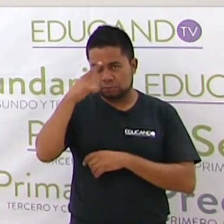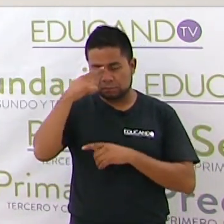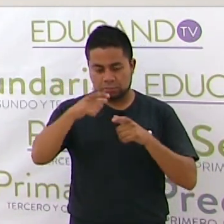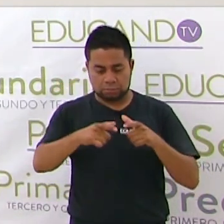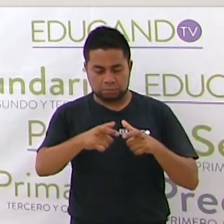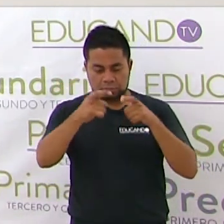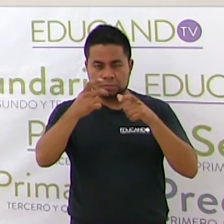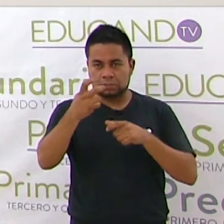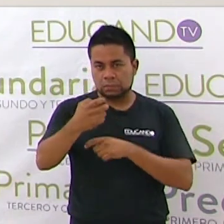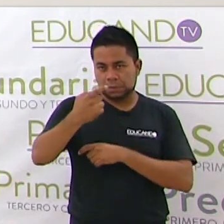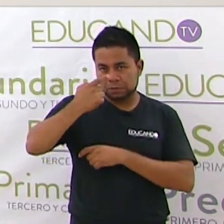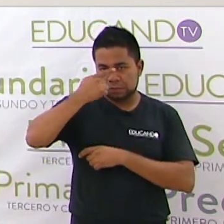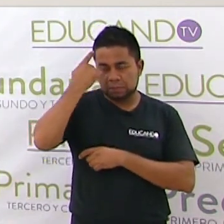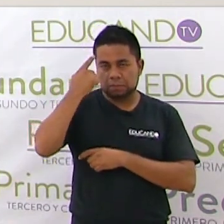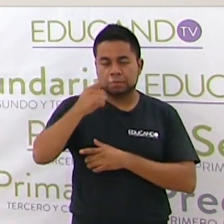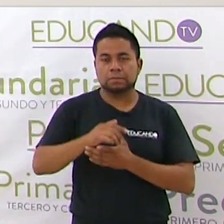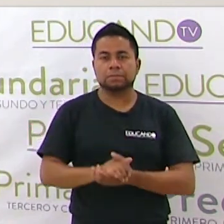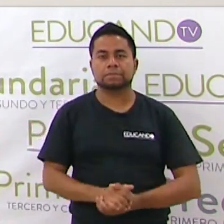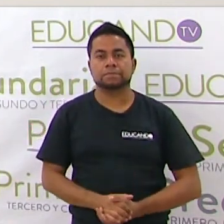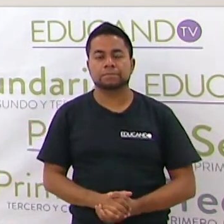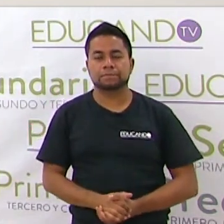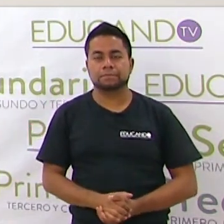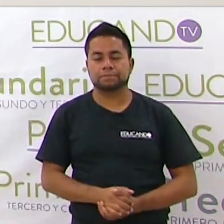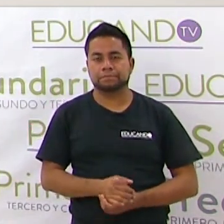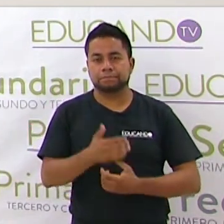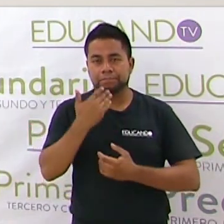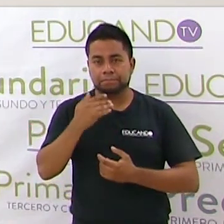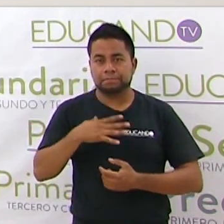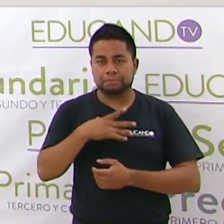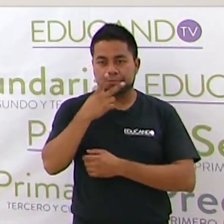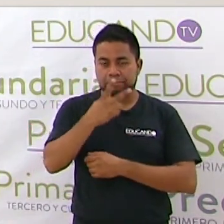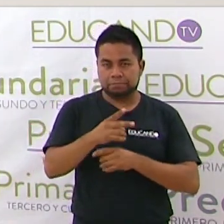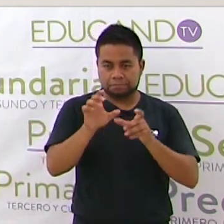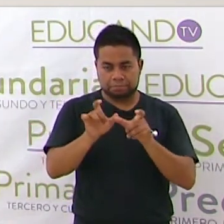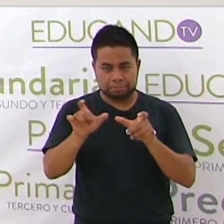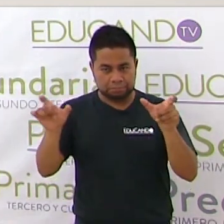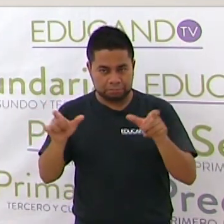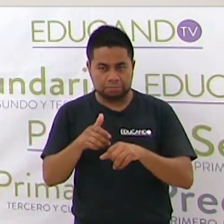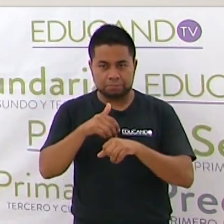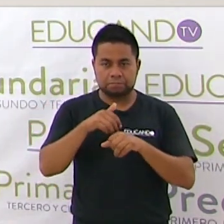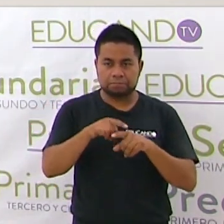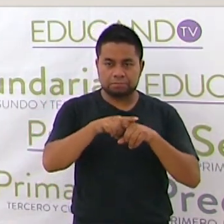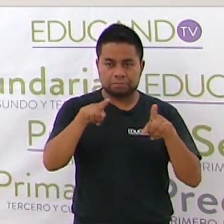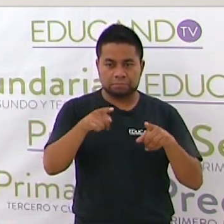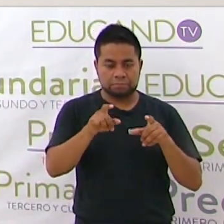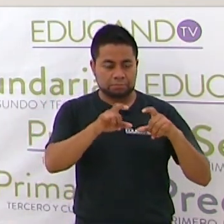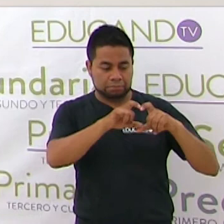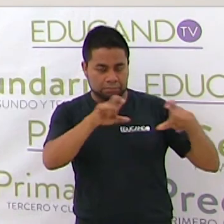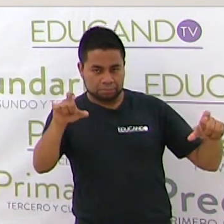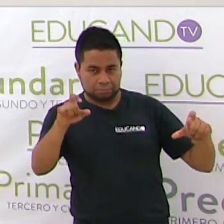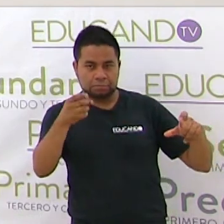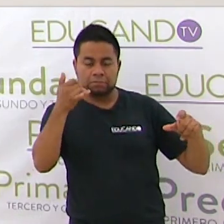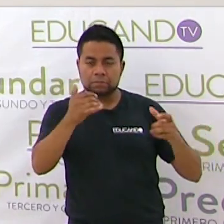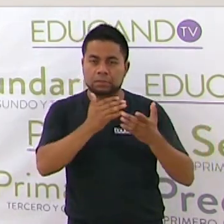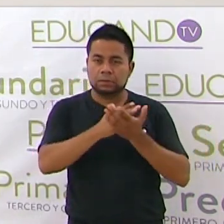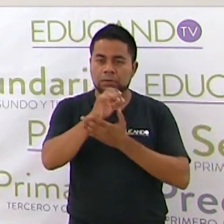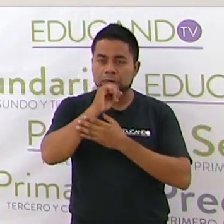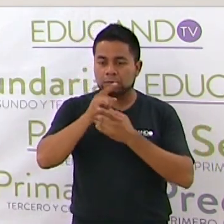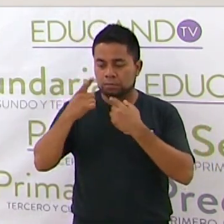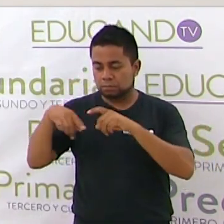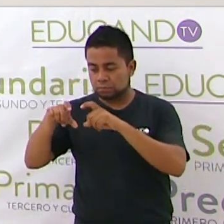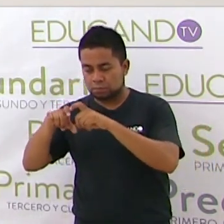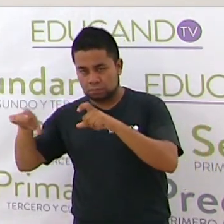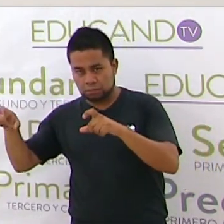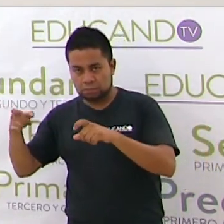fácil. Ahora, ya tengo dos cantidades, que es esta de acá y tengo esta de